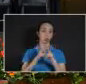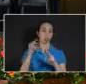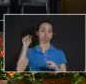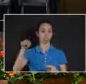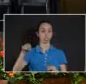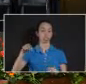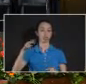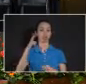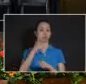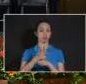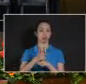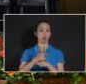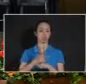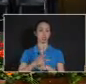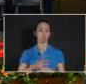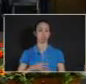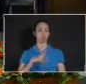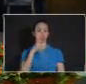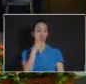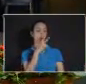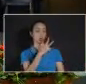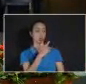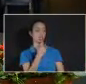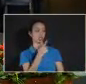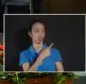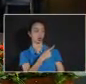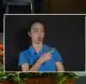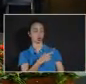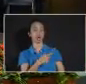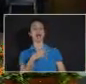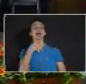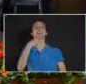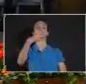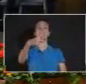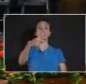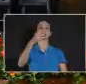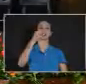pero se le quedó viendo y dice: así dice el Señor,